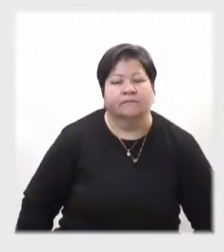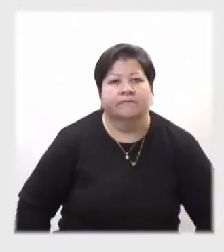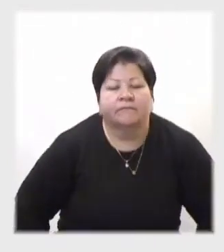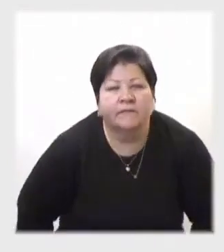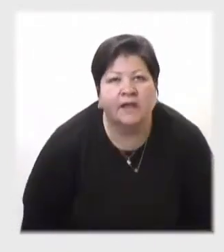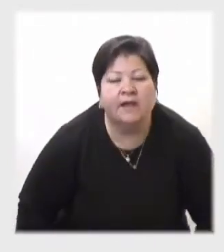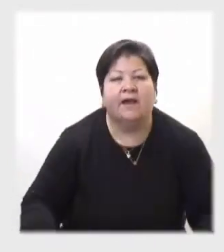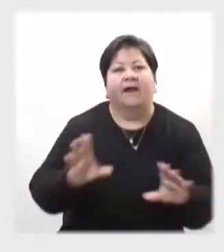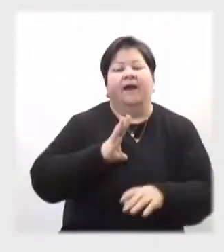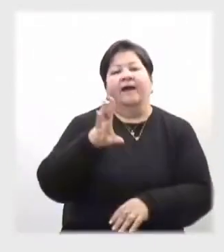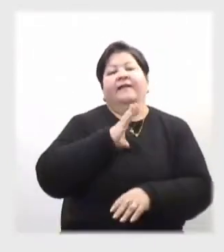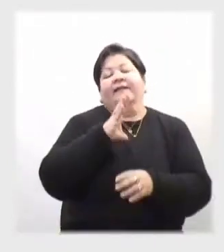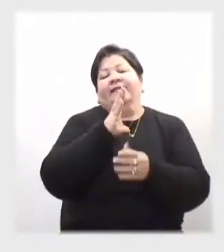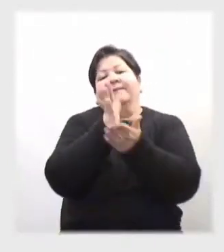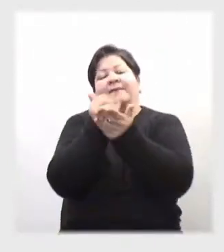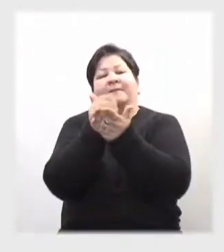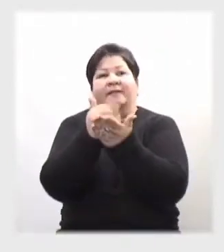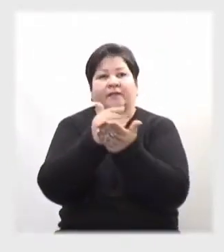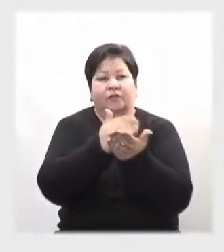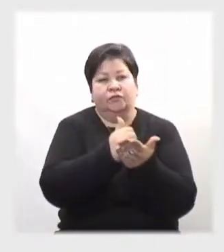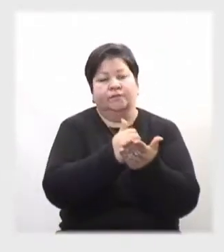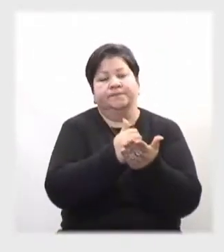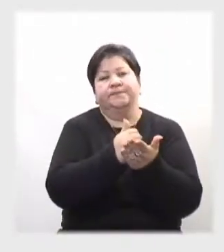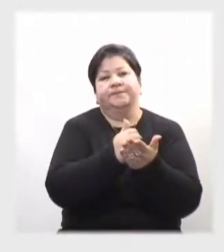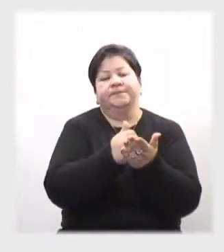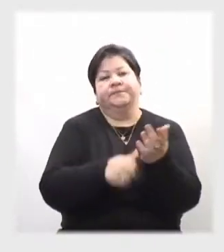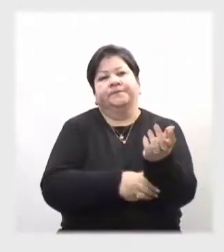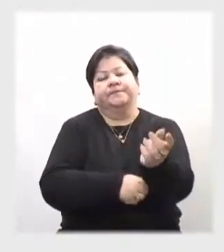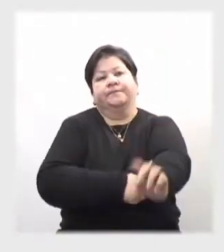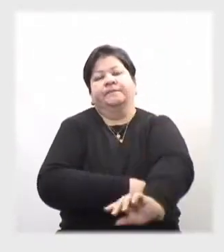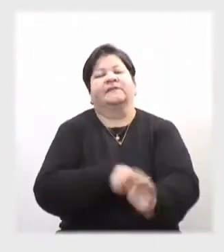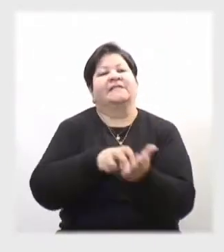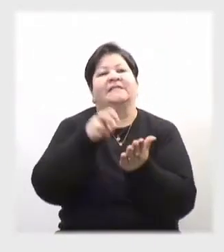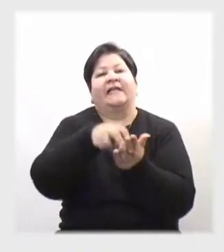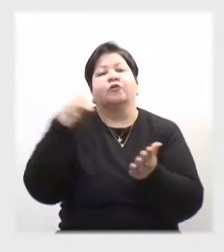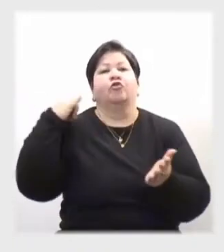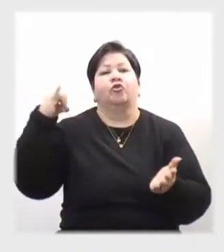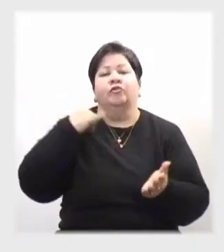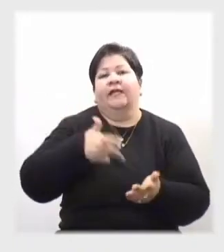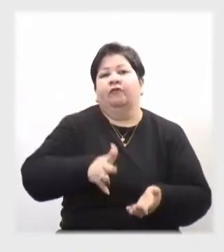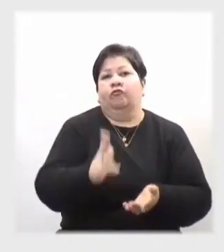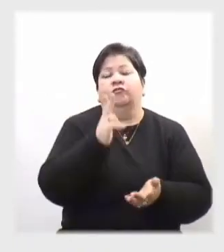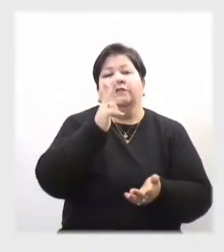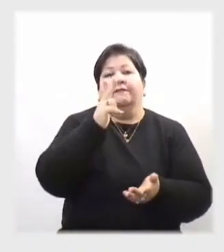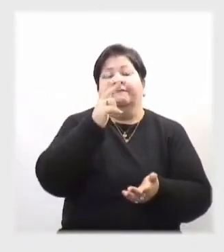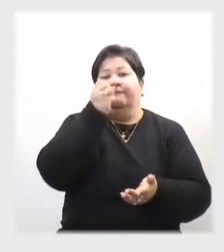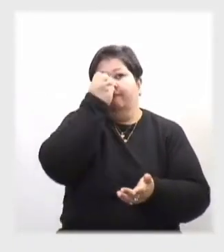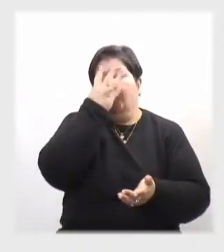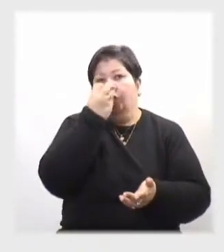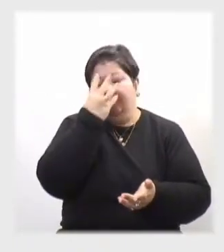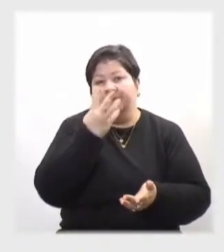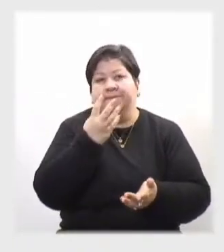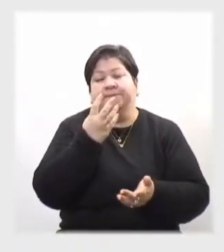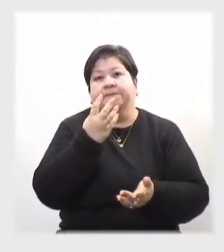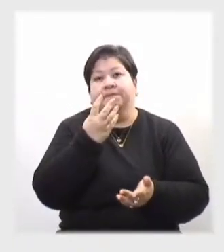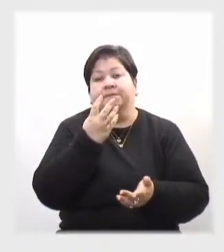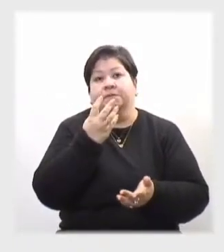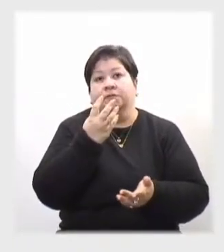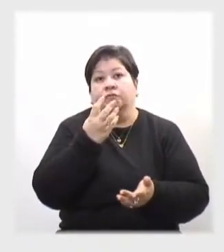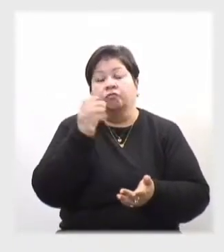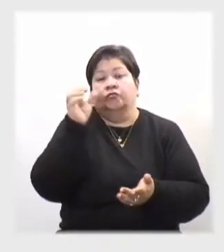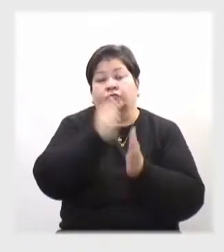hay departamentos como particularmente salto Colonia Rocha flores y Soriano aumentó